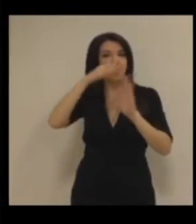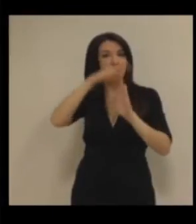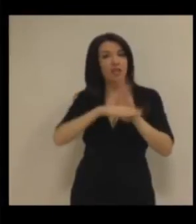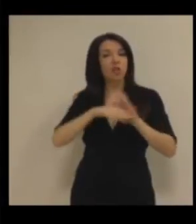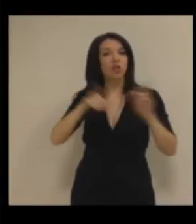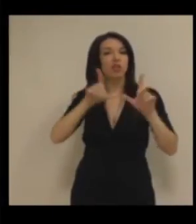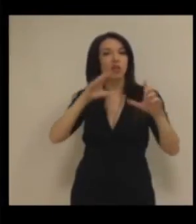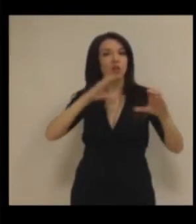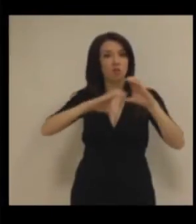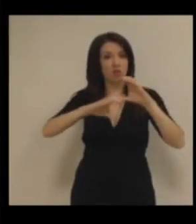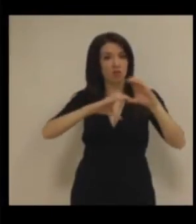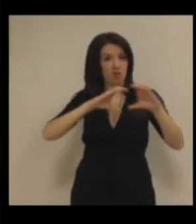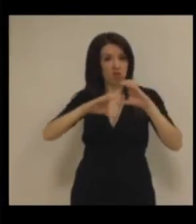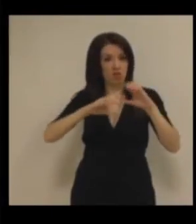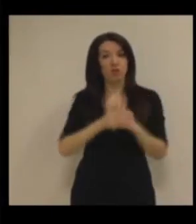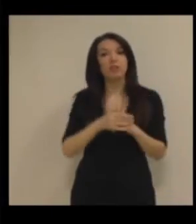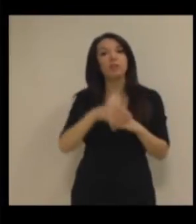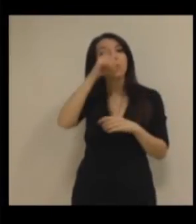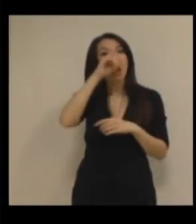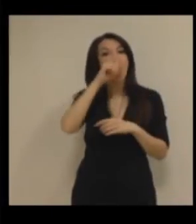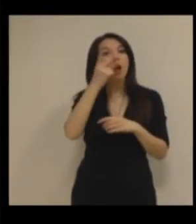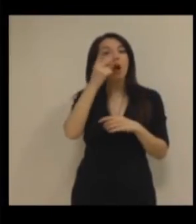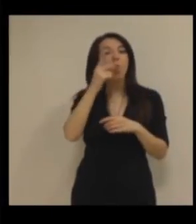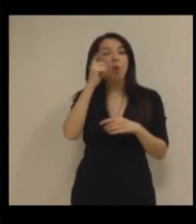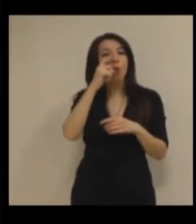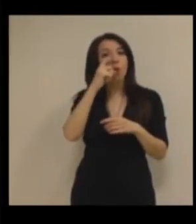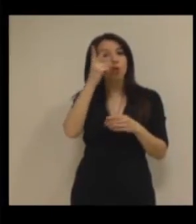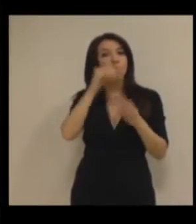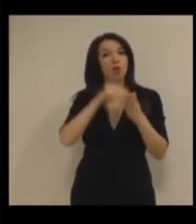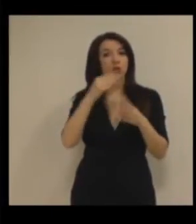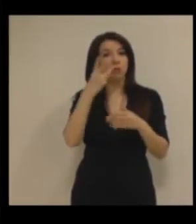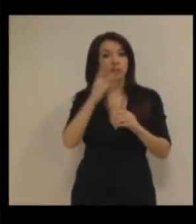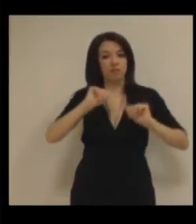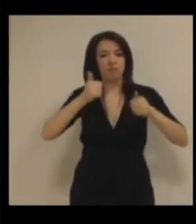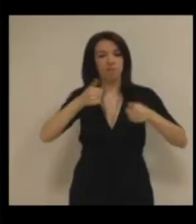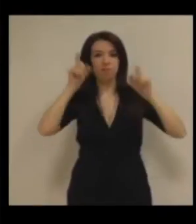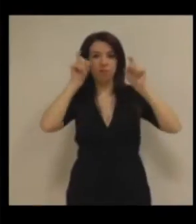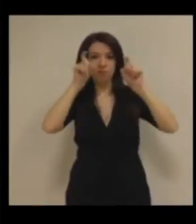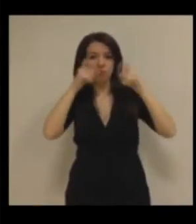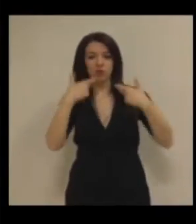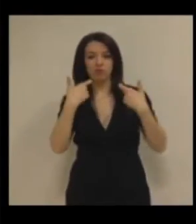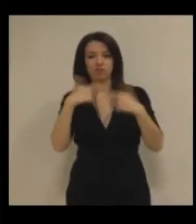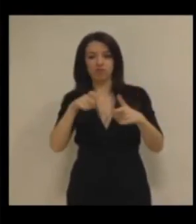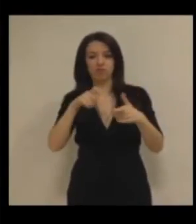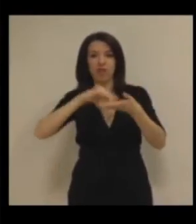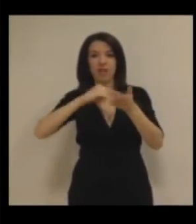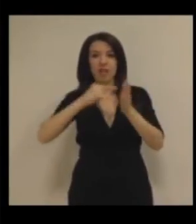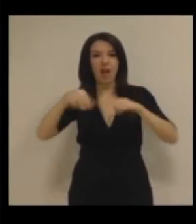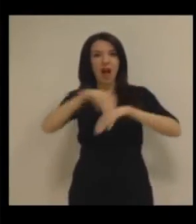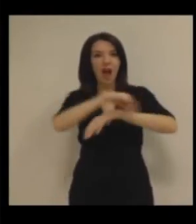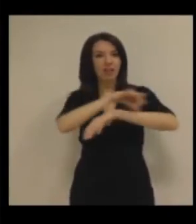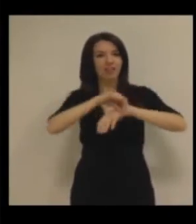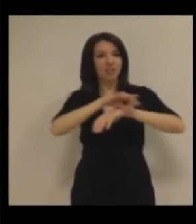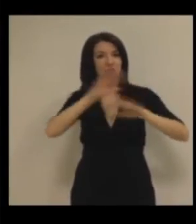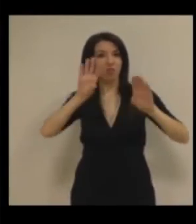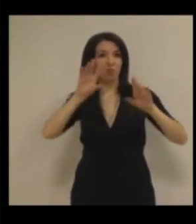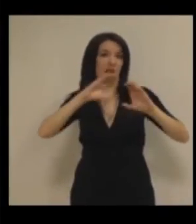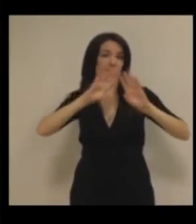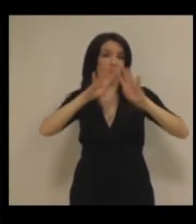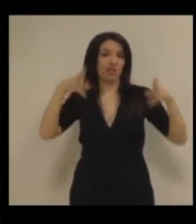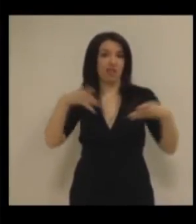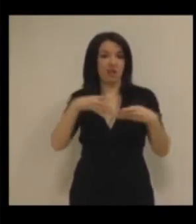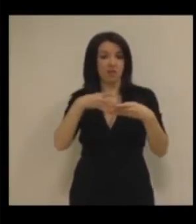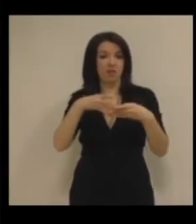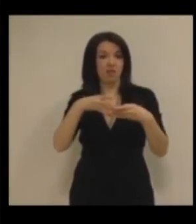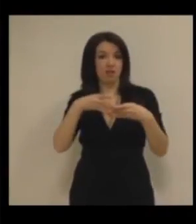del 2003 se incorpora como profesor titular interino al Departamento de Ingeniería y Arquitecturas Telemáticas de IATEL en